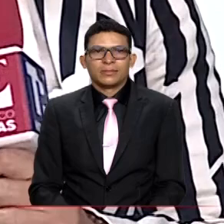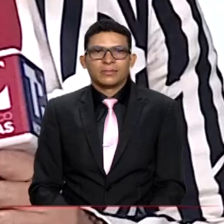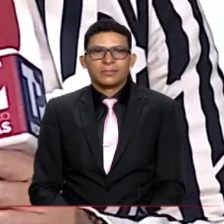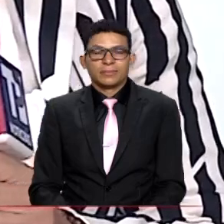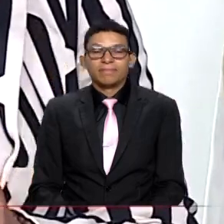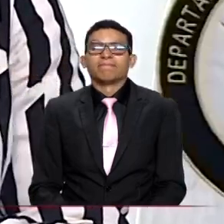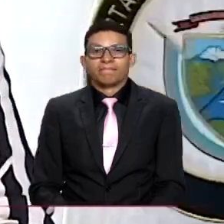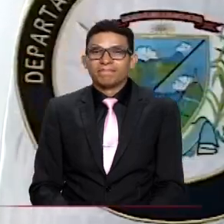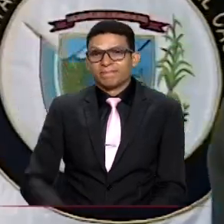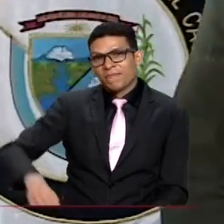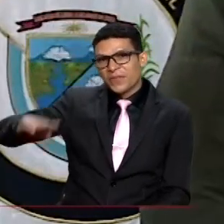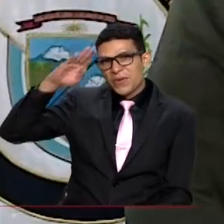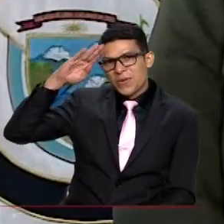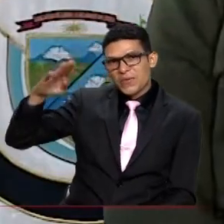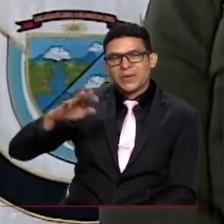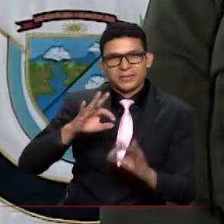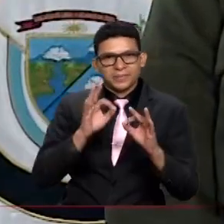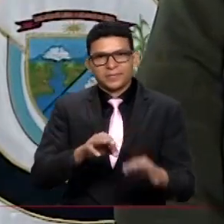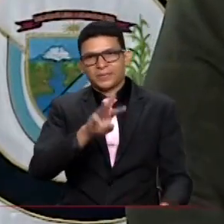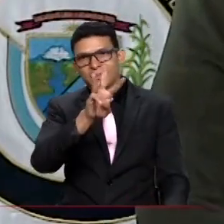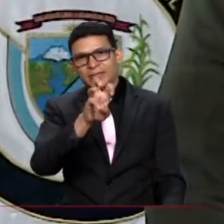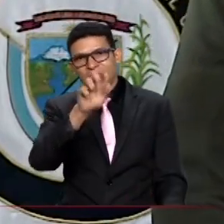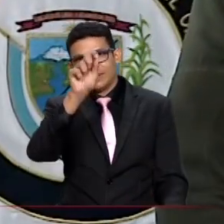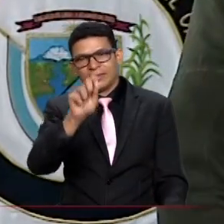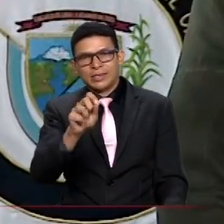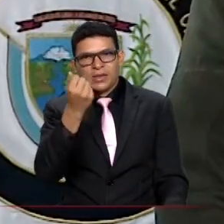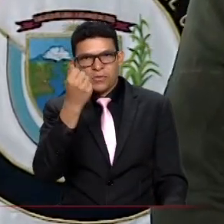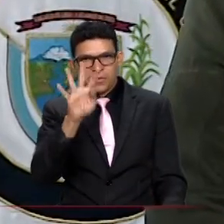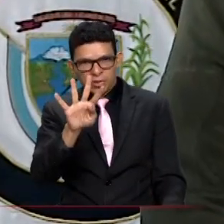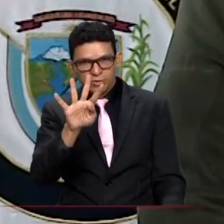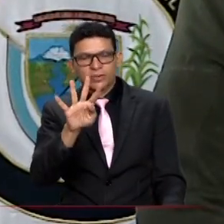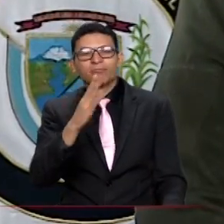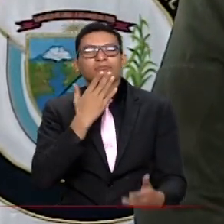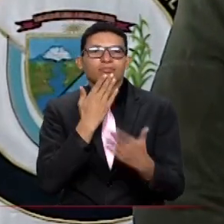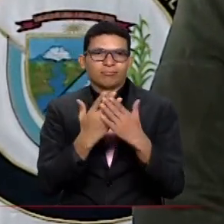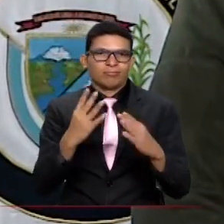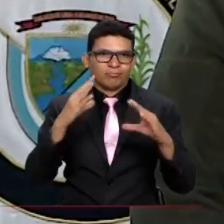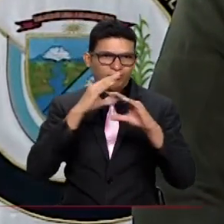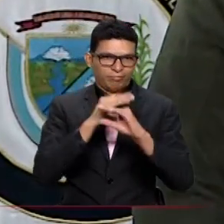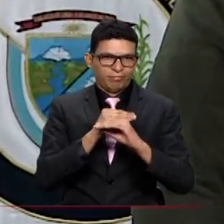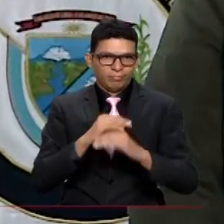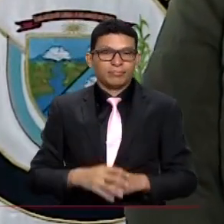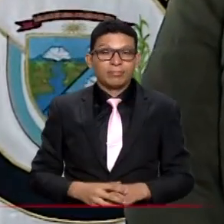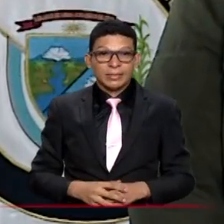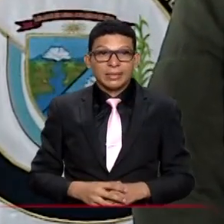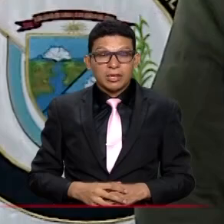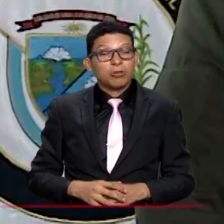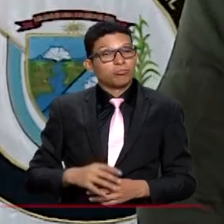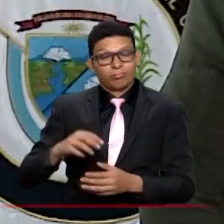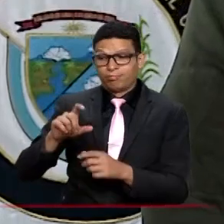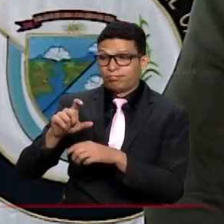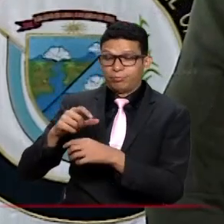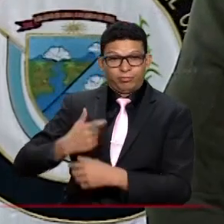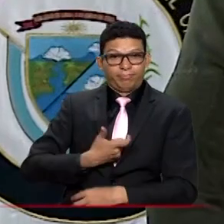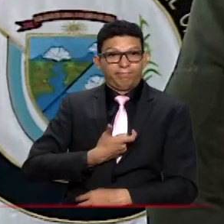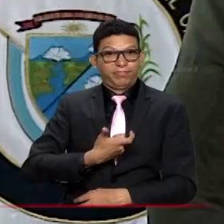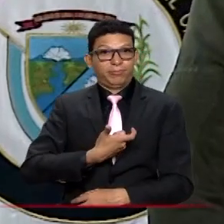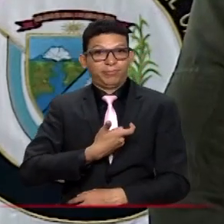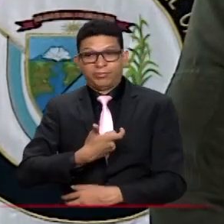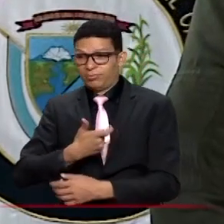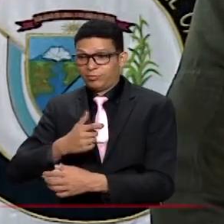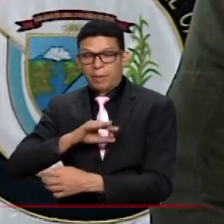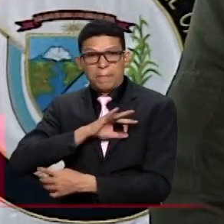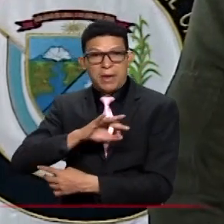Hola, Luz Ángel y Armando, 8:14 minutos, muy buenas noches. Pues con mucha condecoración, porque eso que ustedes están diciendo